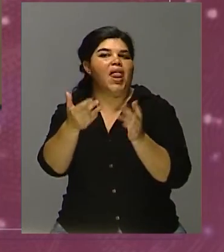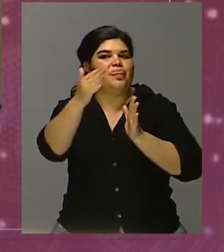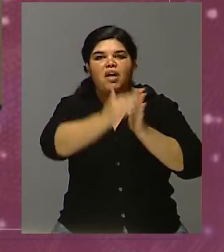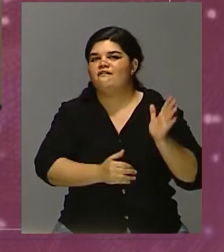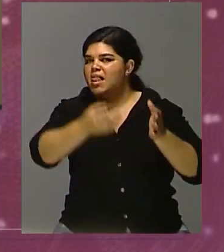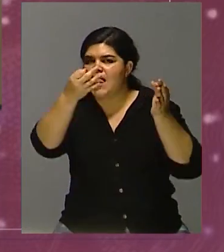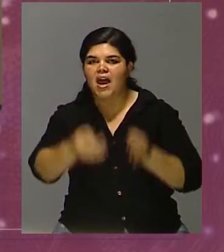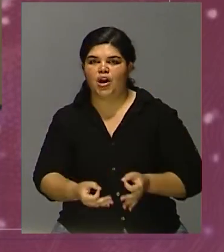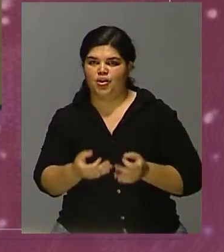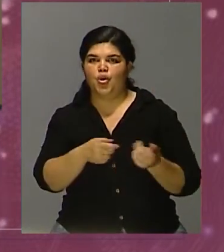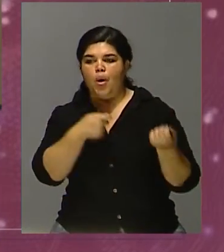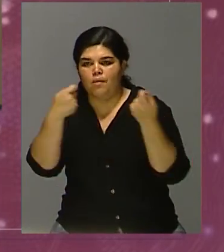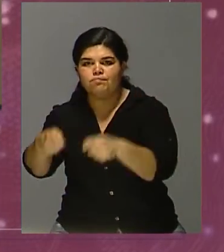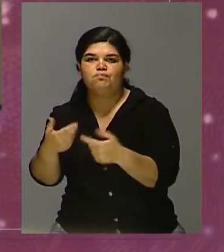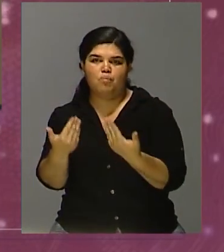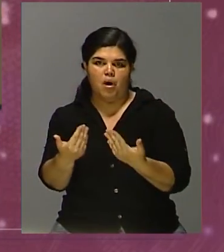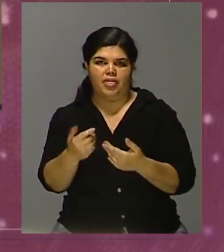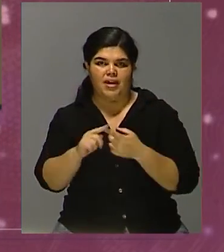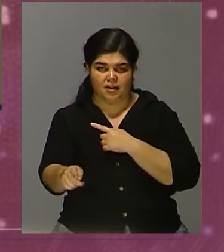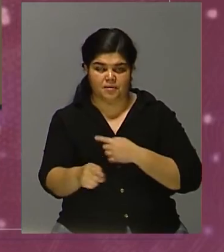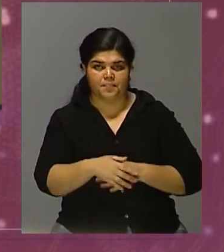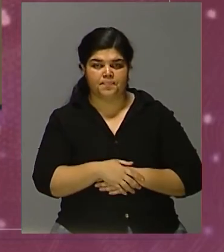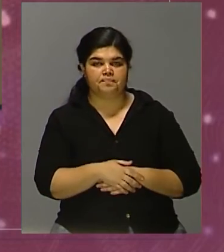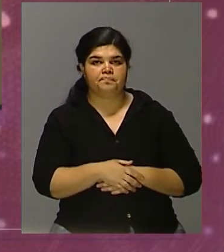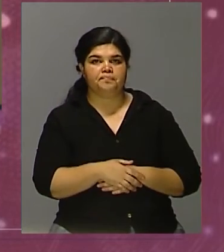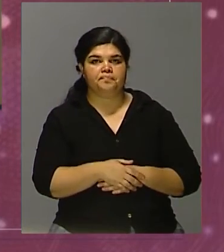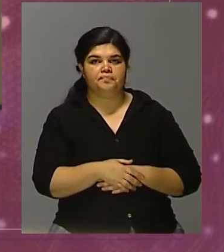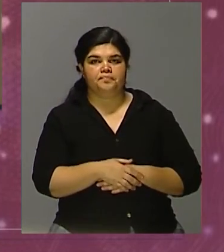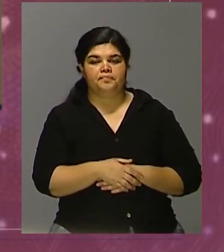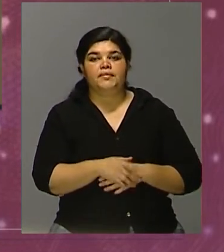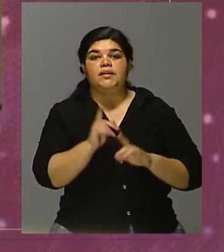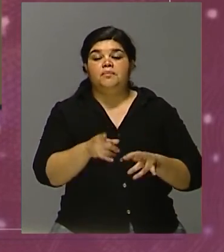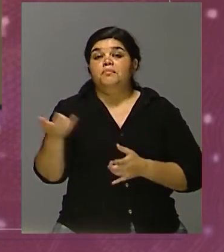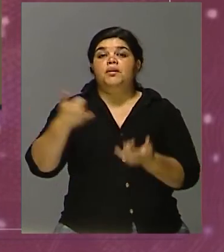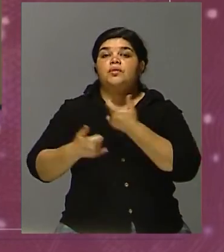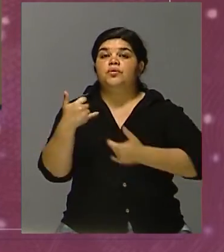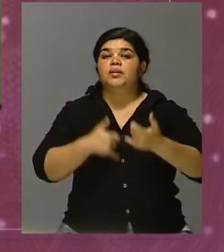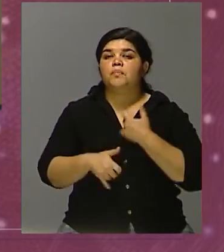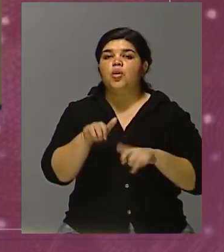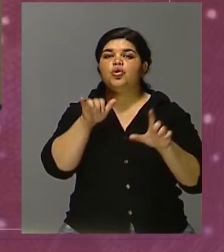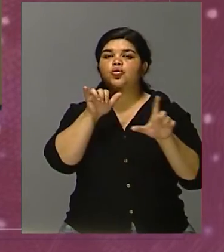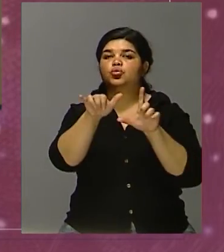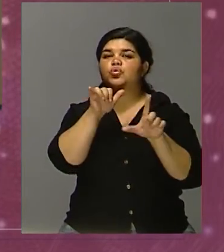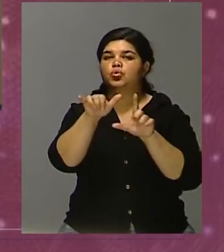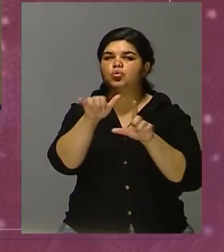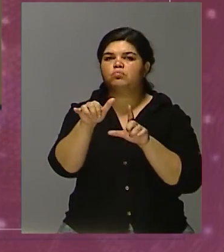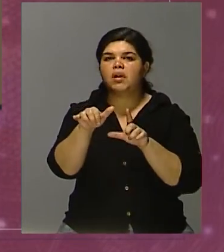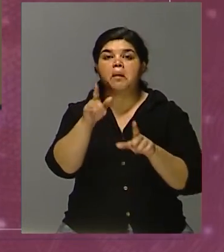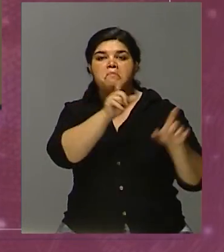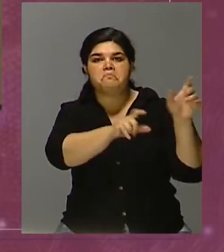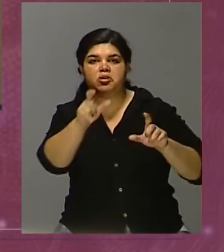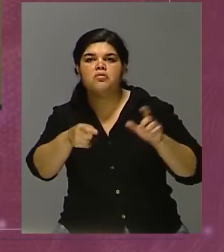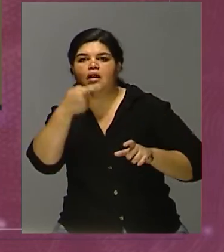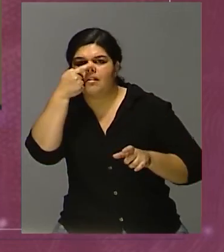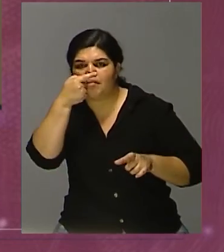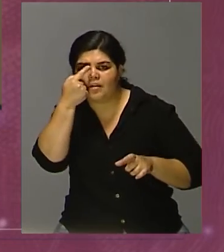Para hacer las inversiones. Arturo, contanos un poquito sobre tu canal de YouTube, porque si alguien quiere ver